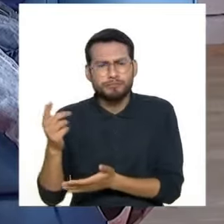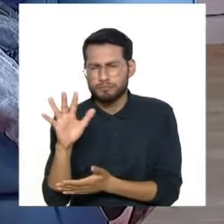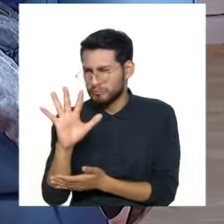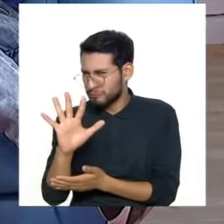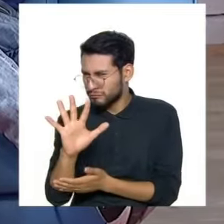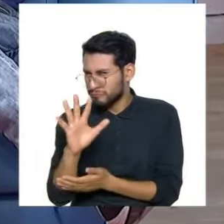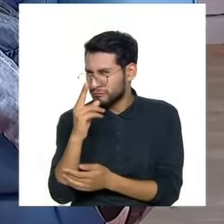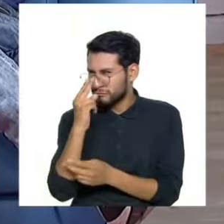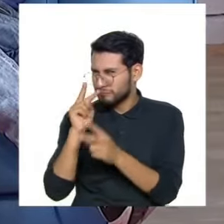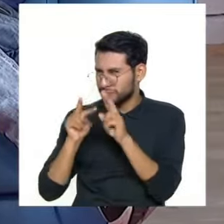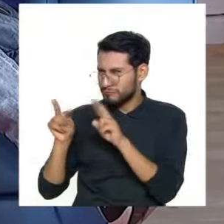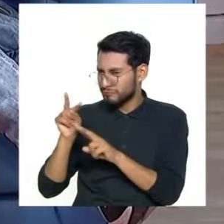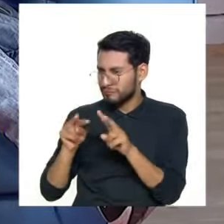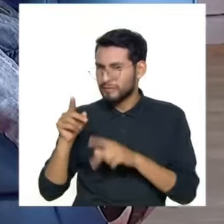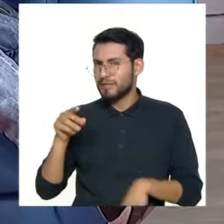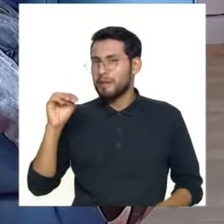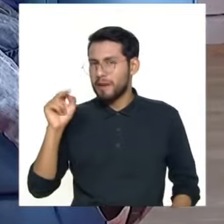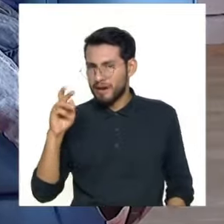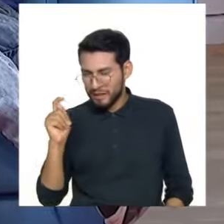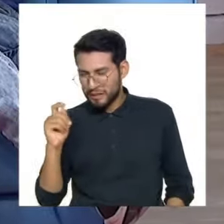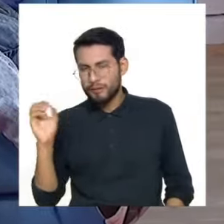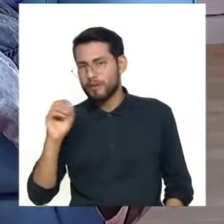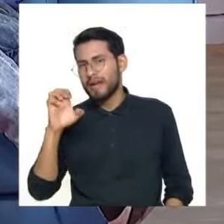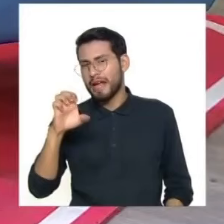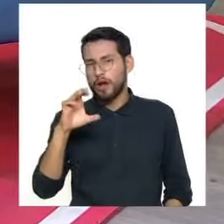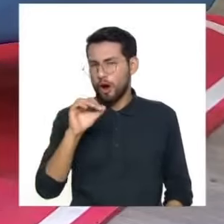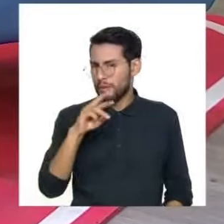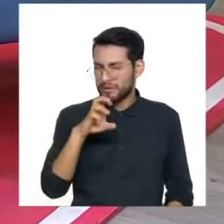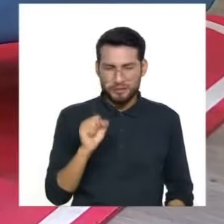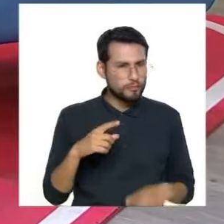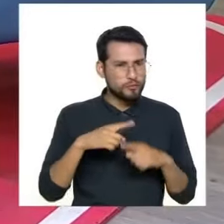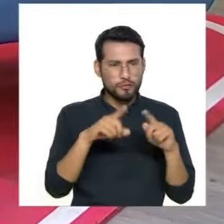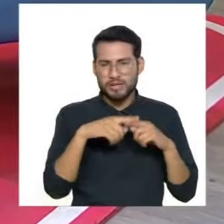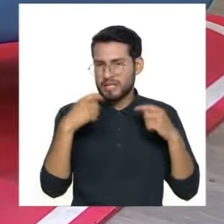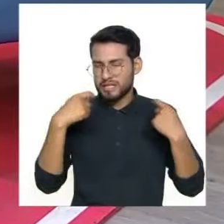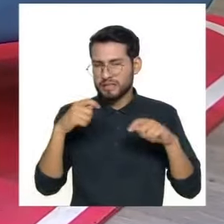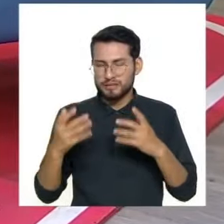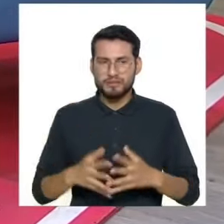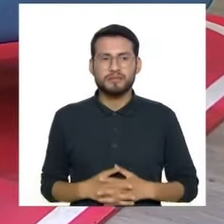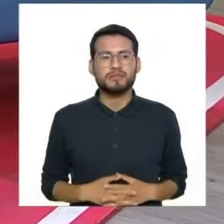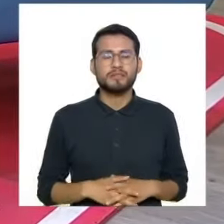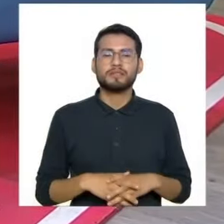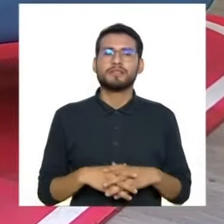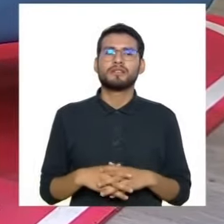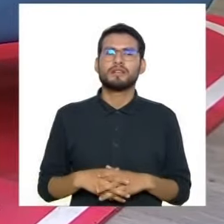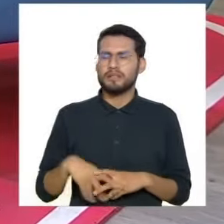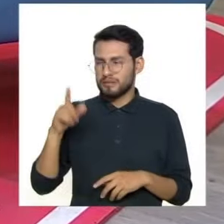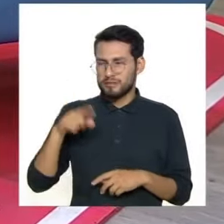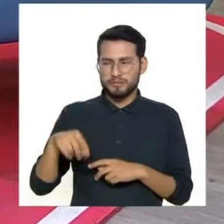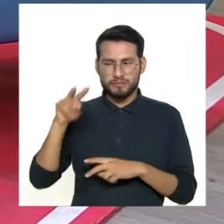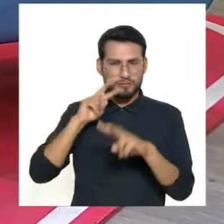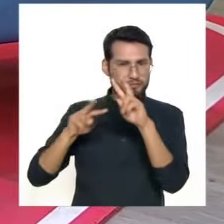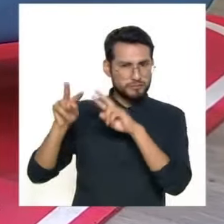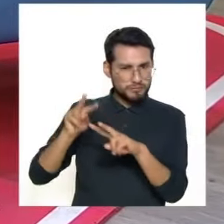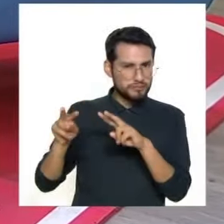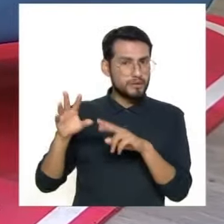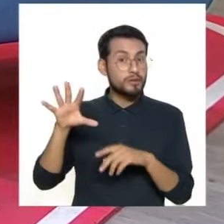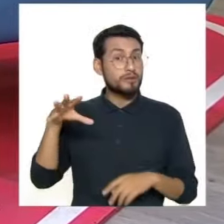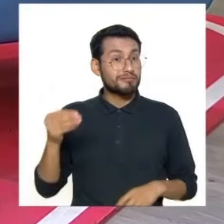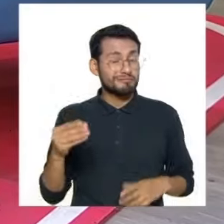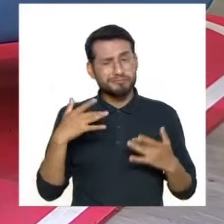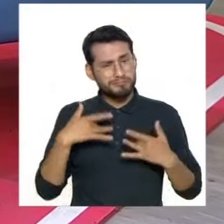verificar así sea en marketplace o sea un e-commerce o ya una una tienda por departamento conocida hay que ir verificando también